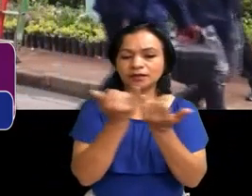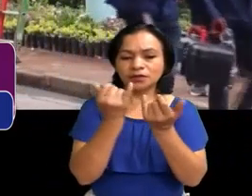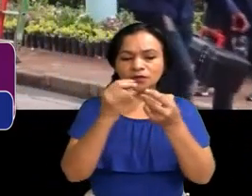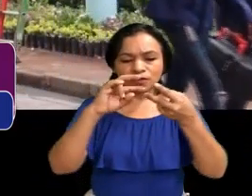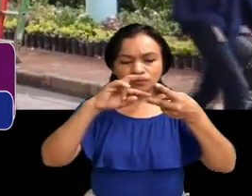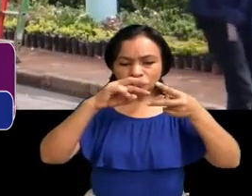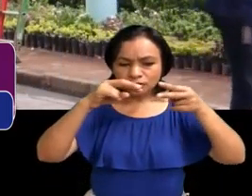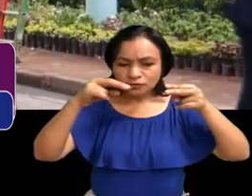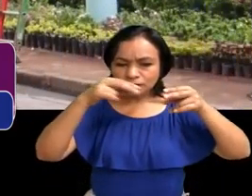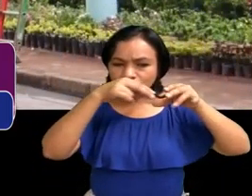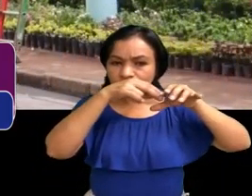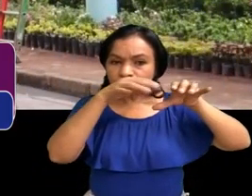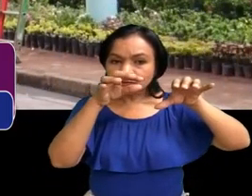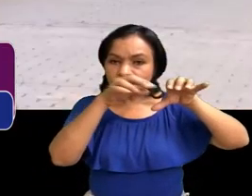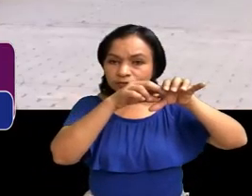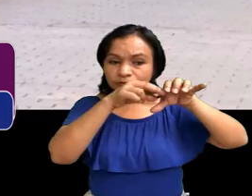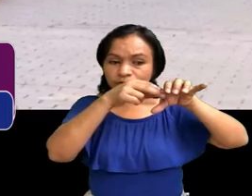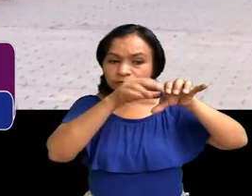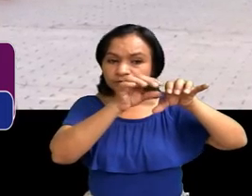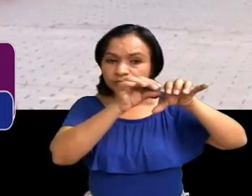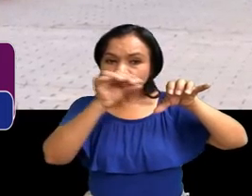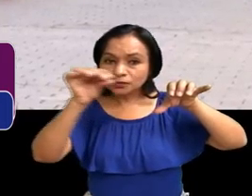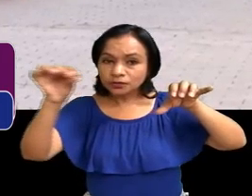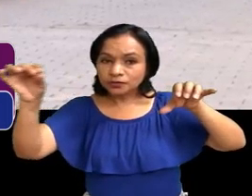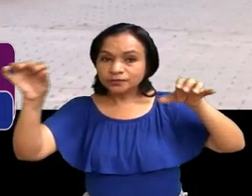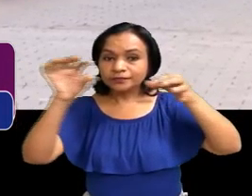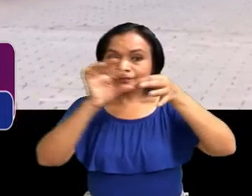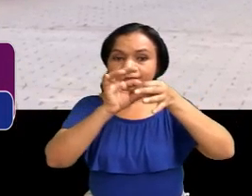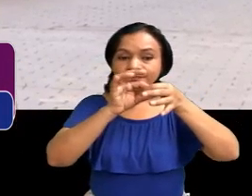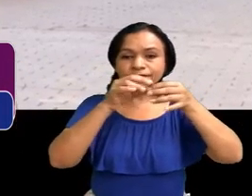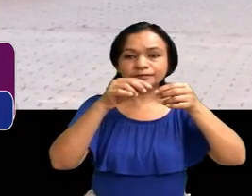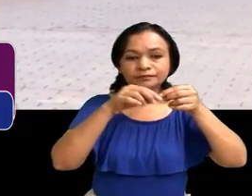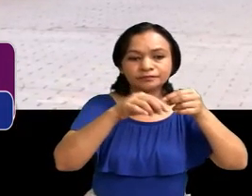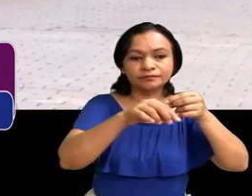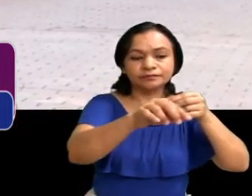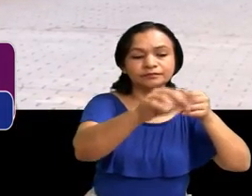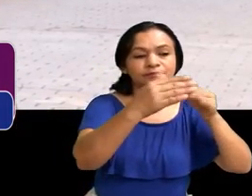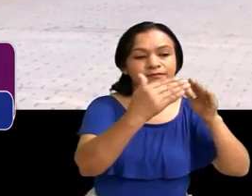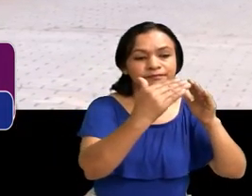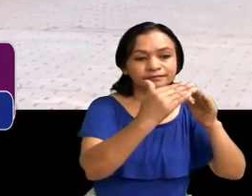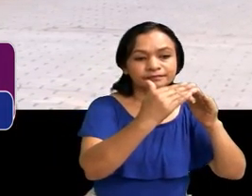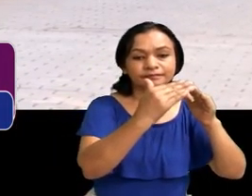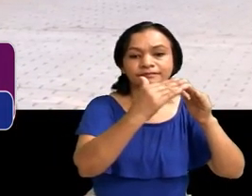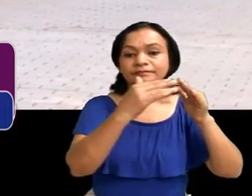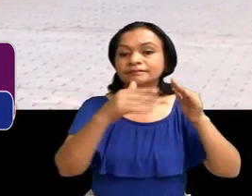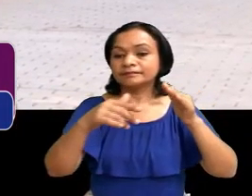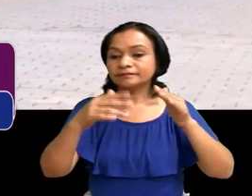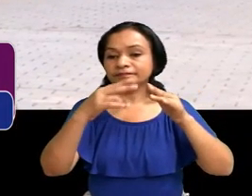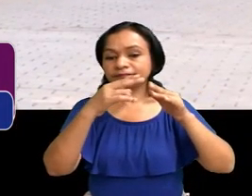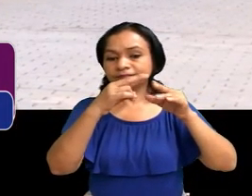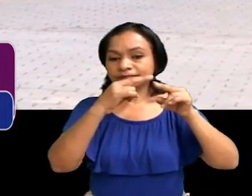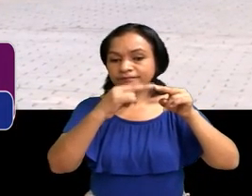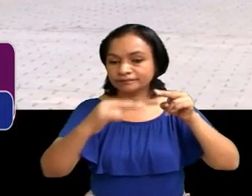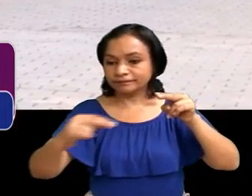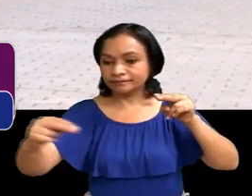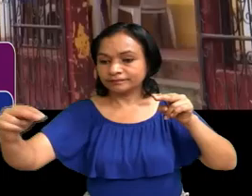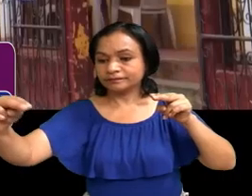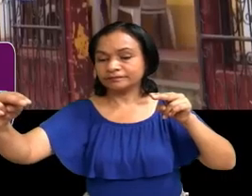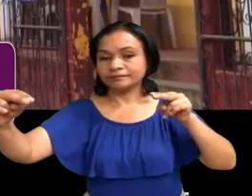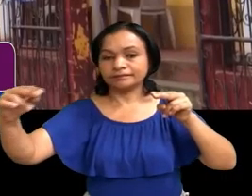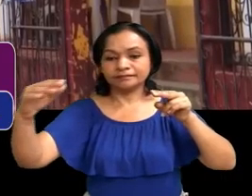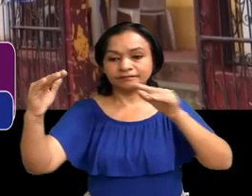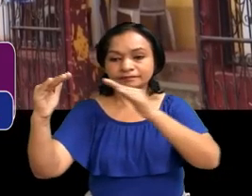Entonces, ¿qué es lo que hacía falta? Ahora vamos con la fibra que va a las comunidades, a la vivienda, como son las redes que estamos construyendo para la cobertura